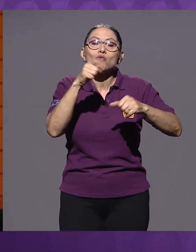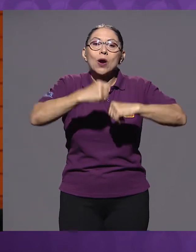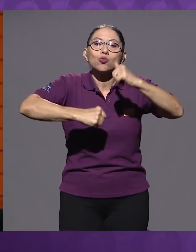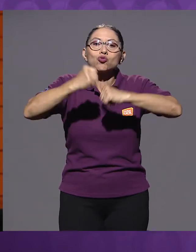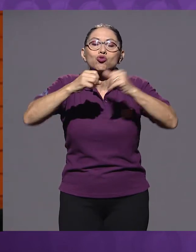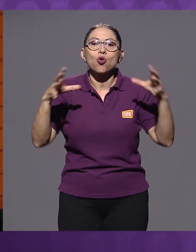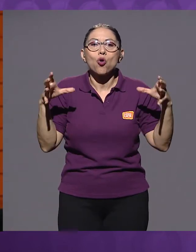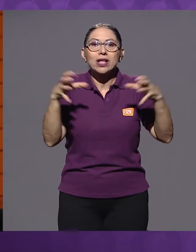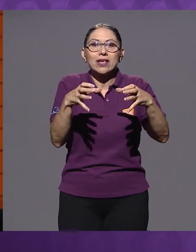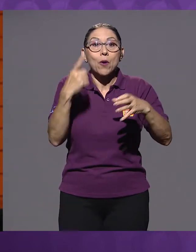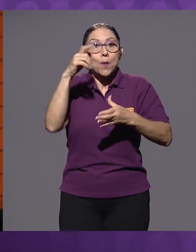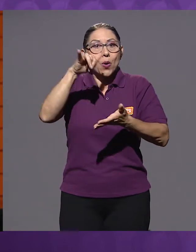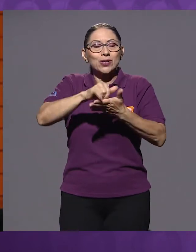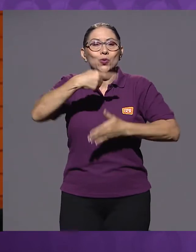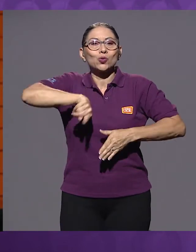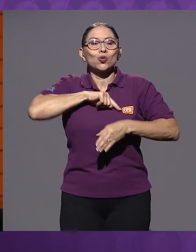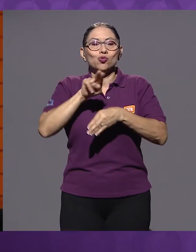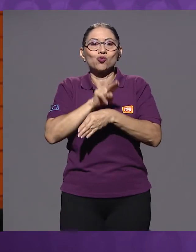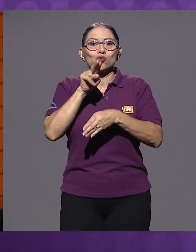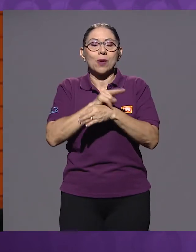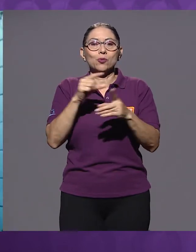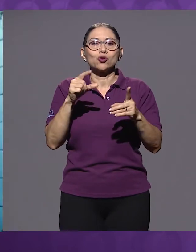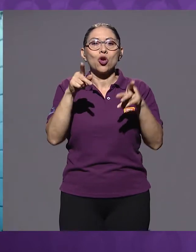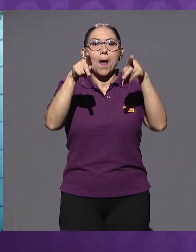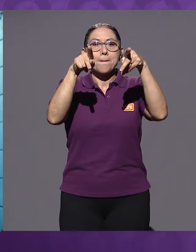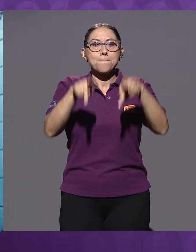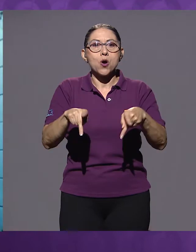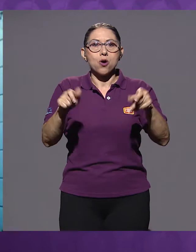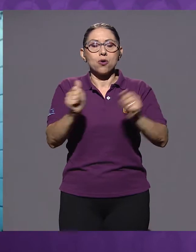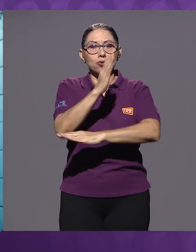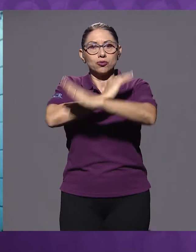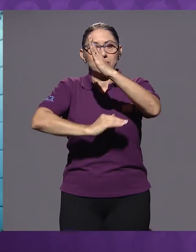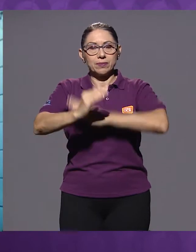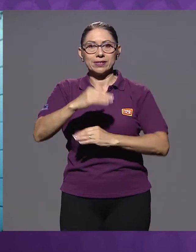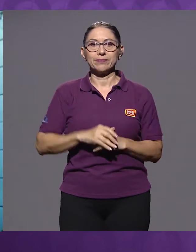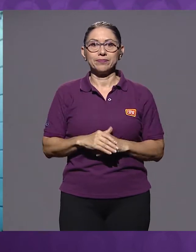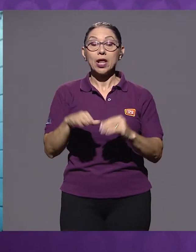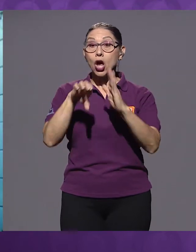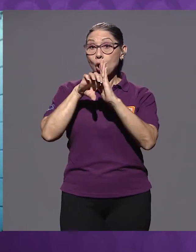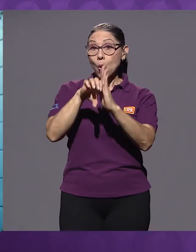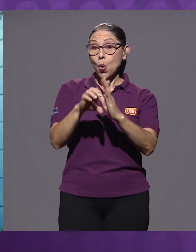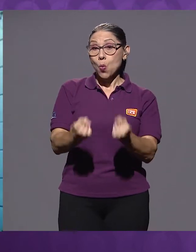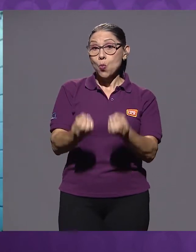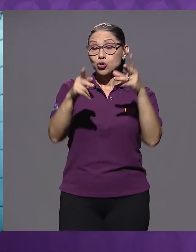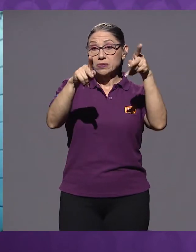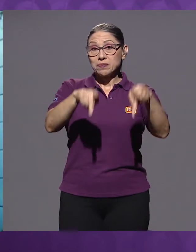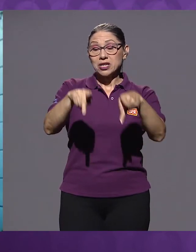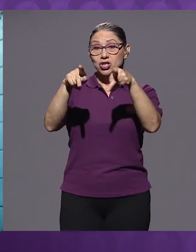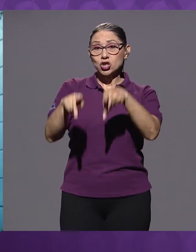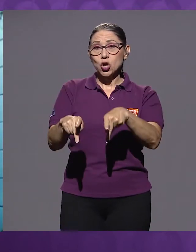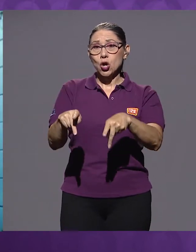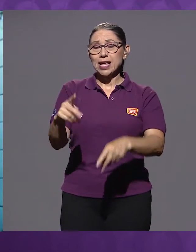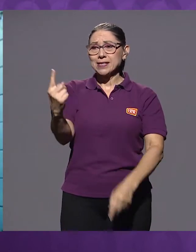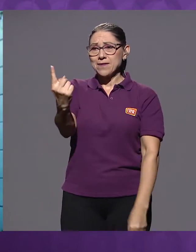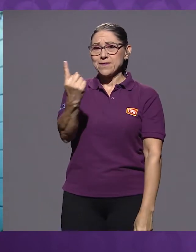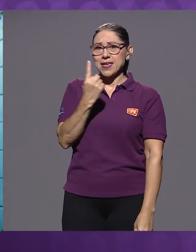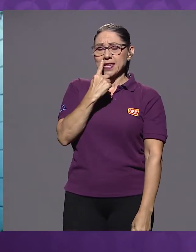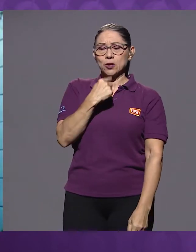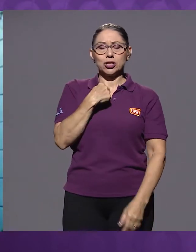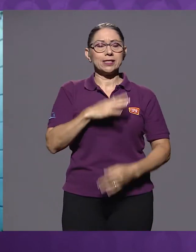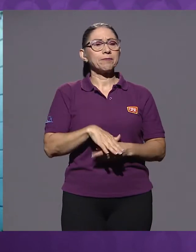empleado el término persona con discapacidad. Muchas personas, por ejemplo, si nos llegan y nos